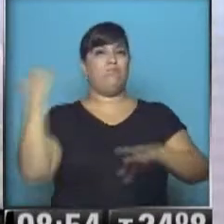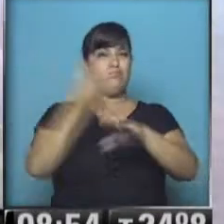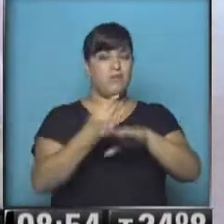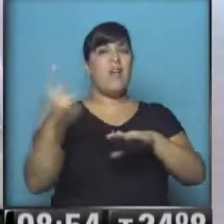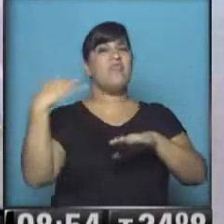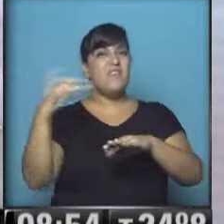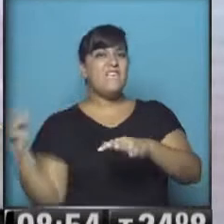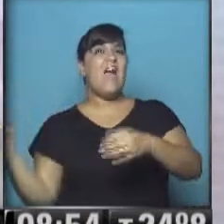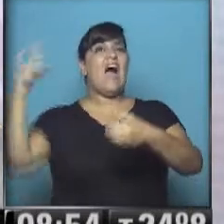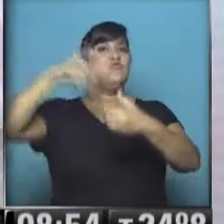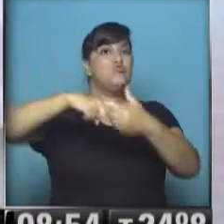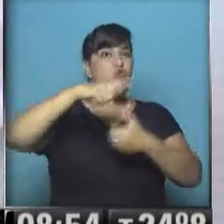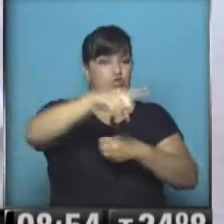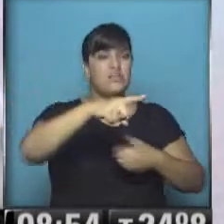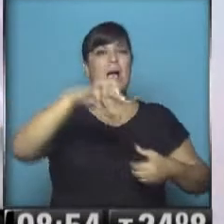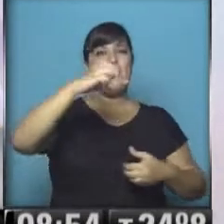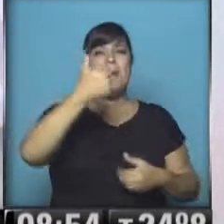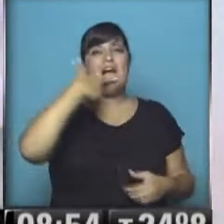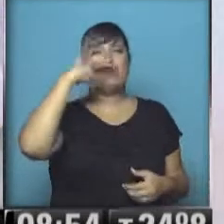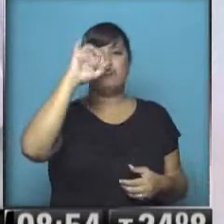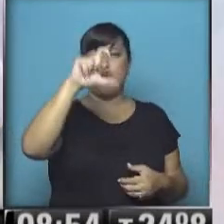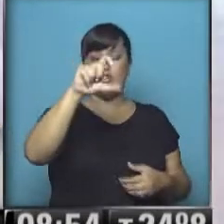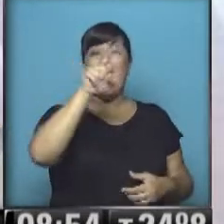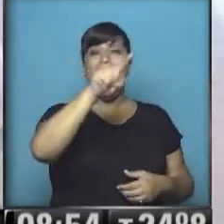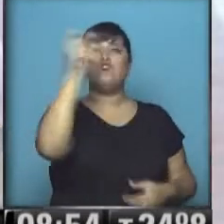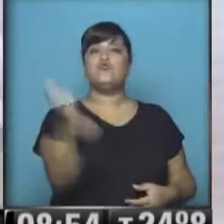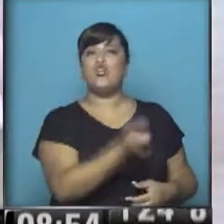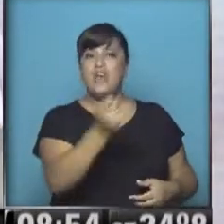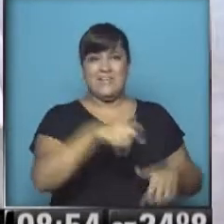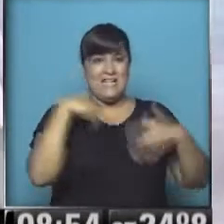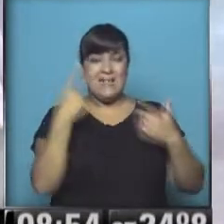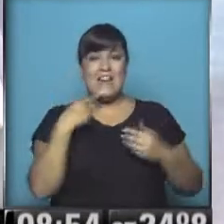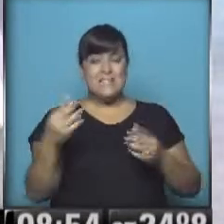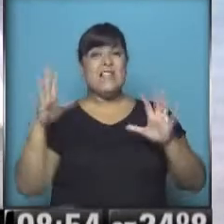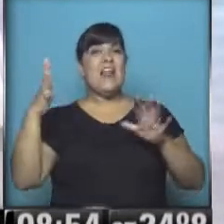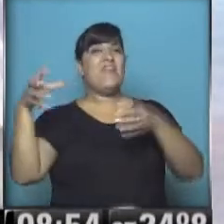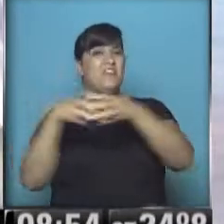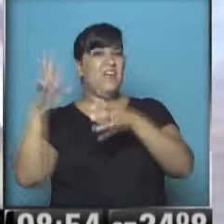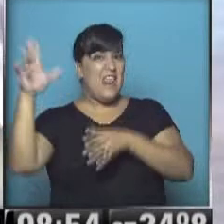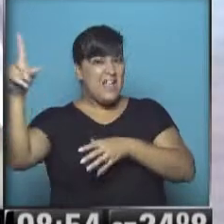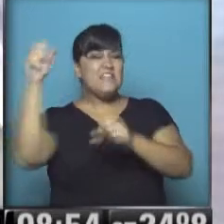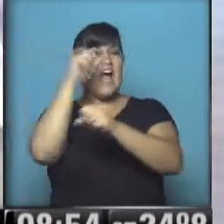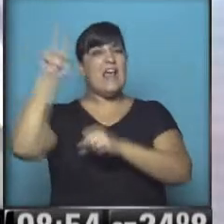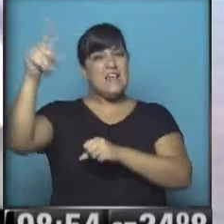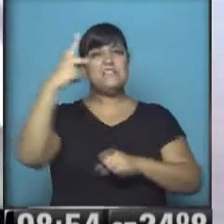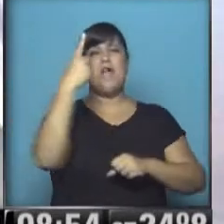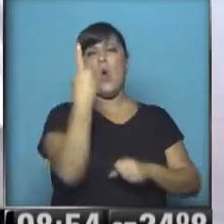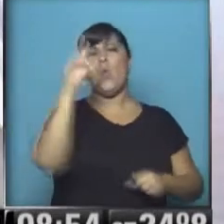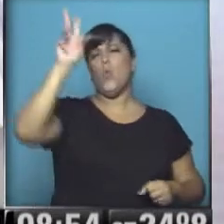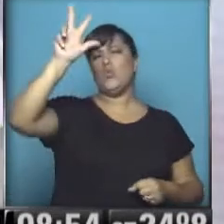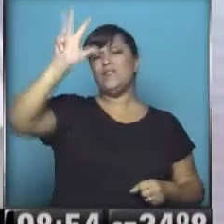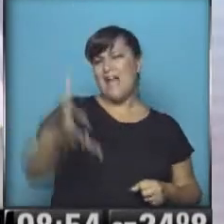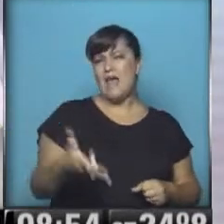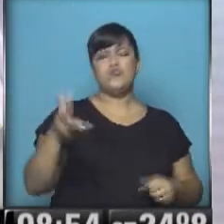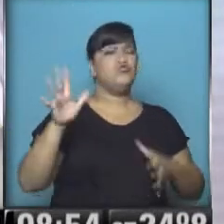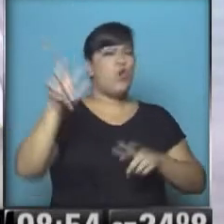al partido al pasok al partido socialista sea que el piso de la derecha en crisis podemos decir que es un tercio de la población o menos de un tercio